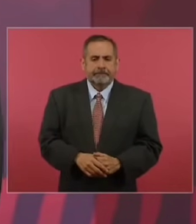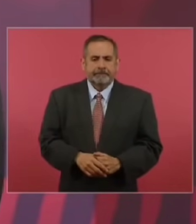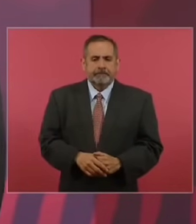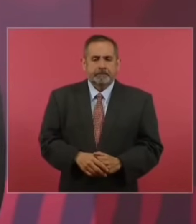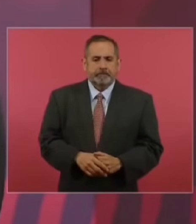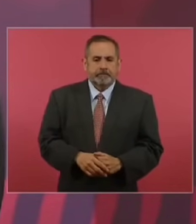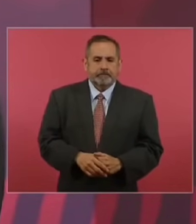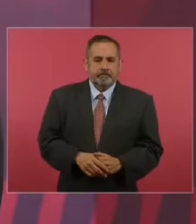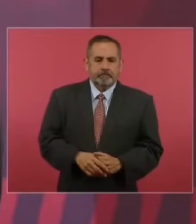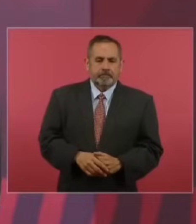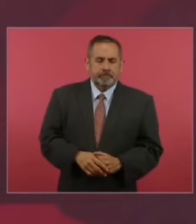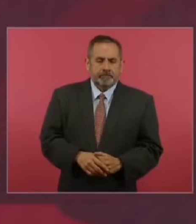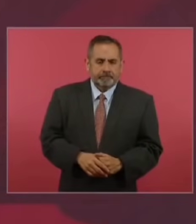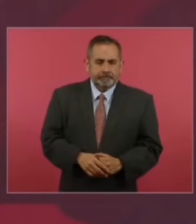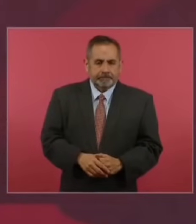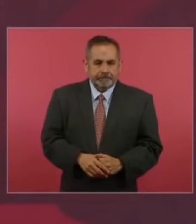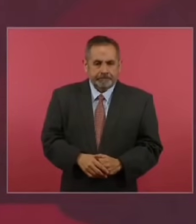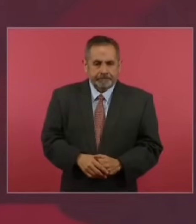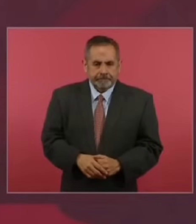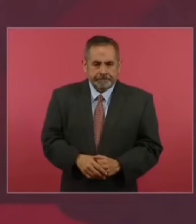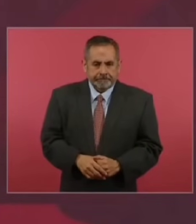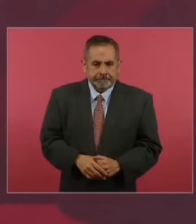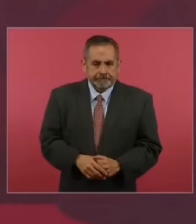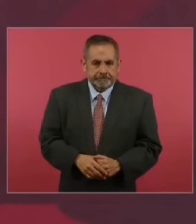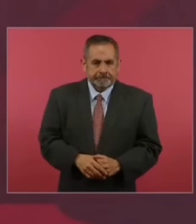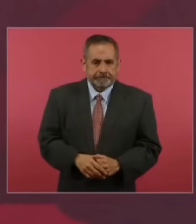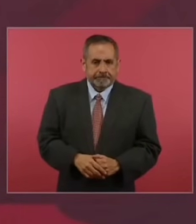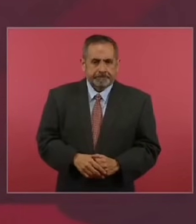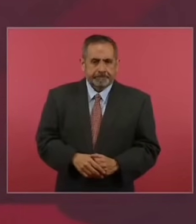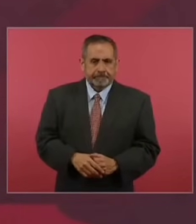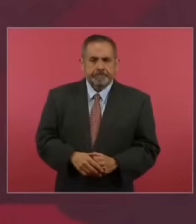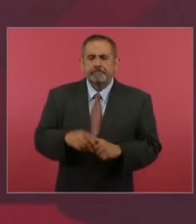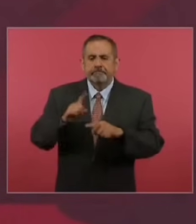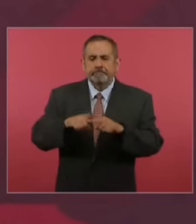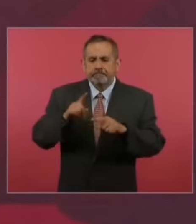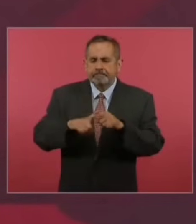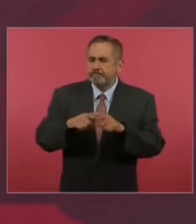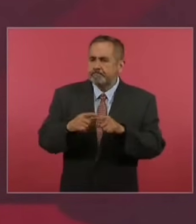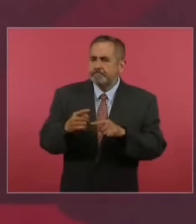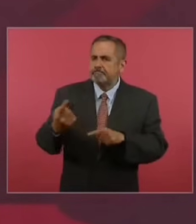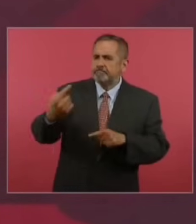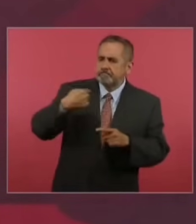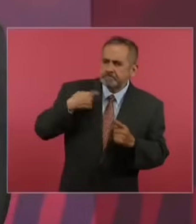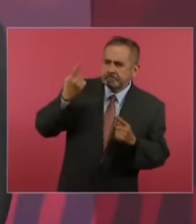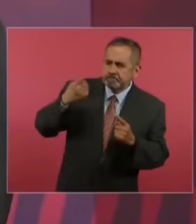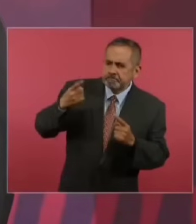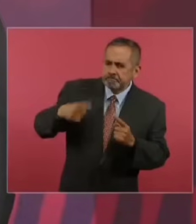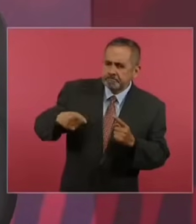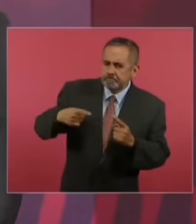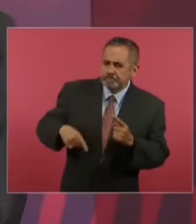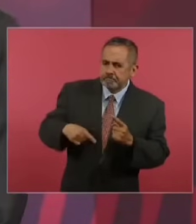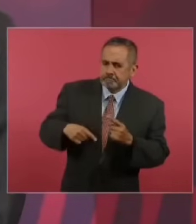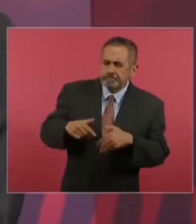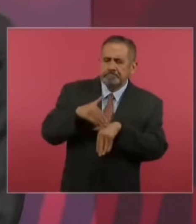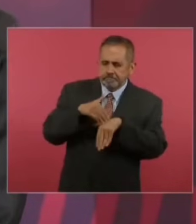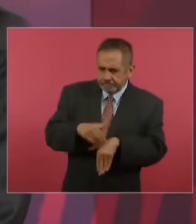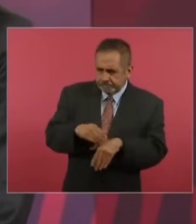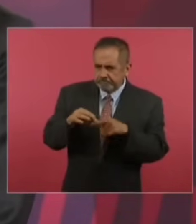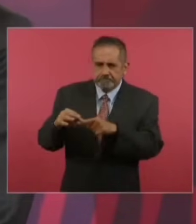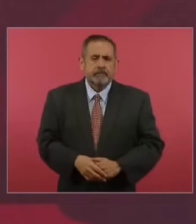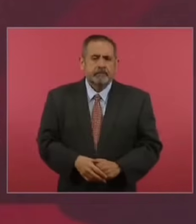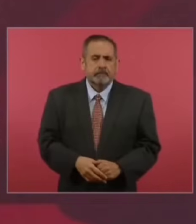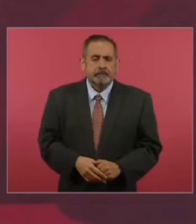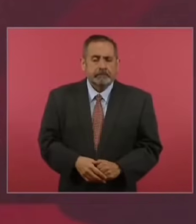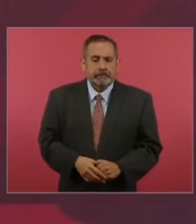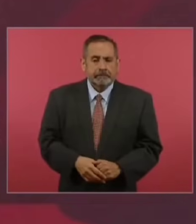¿Quién nos debe guiar en todas nuestras acciones de gobierno? El pueblo.